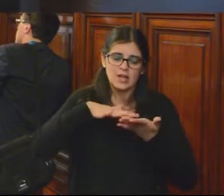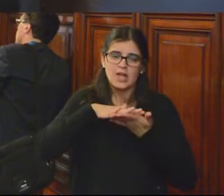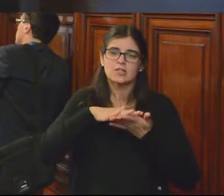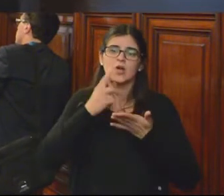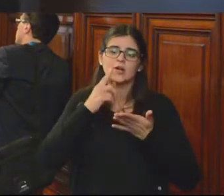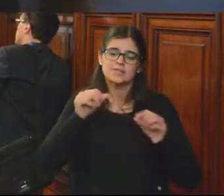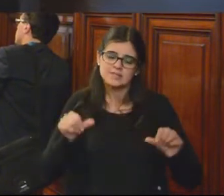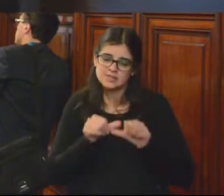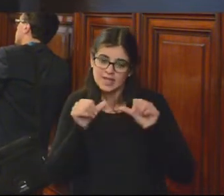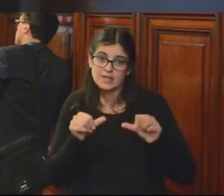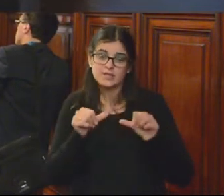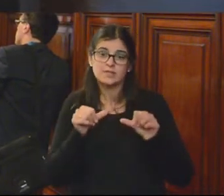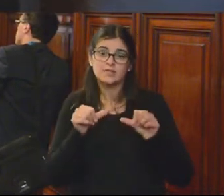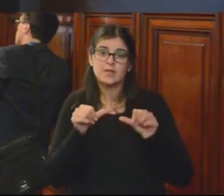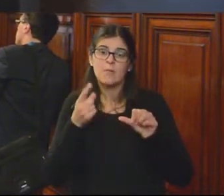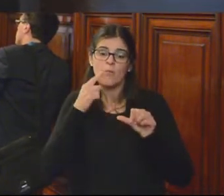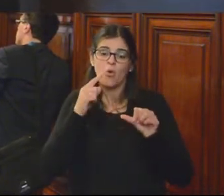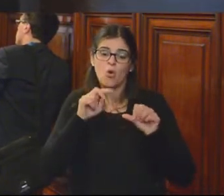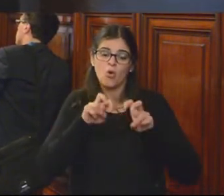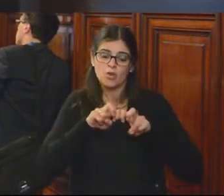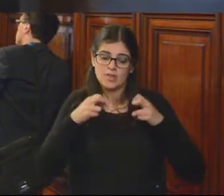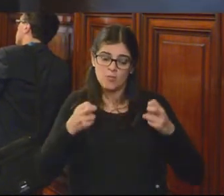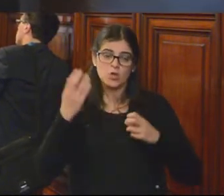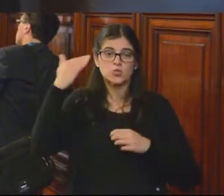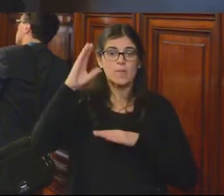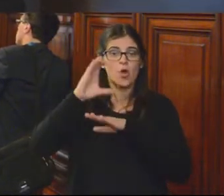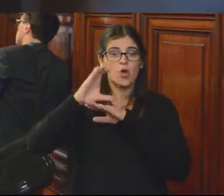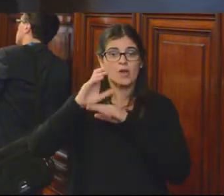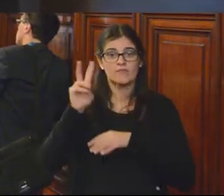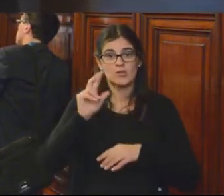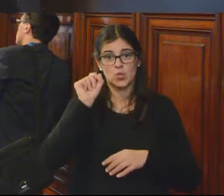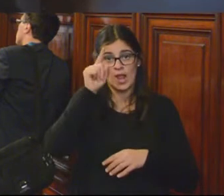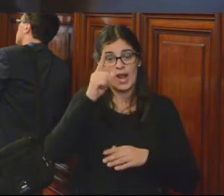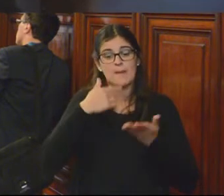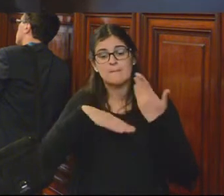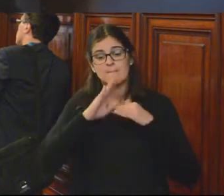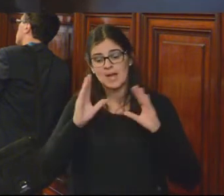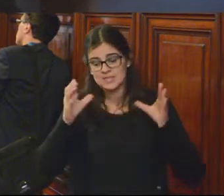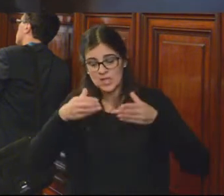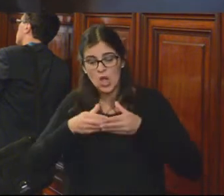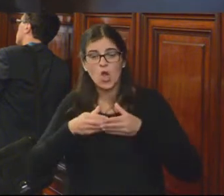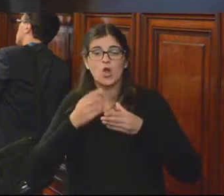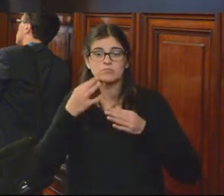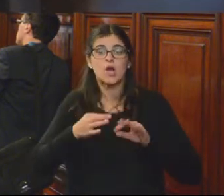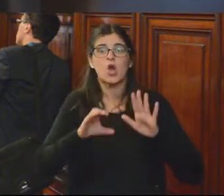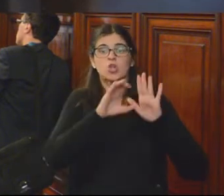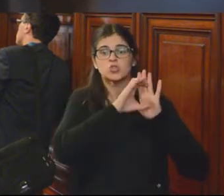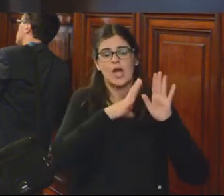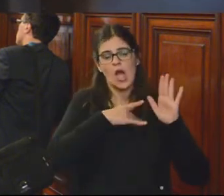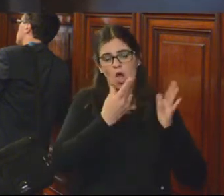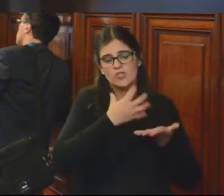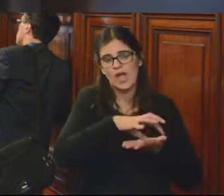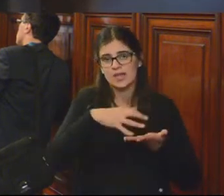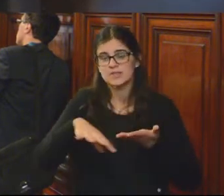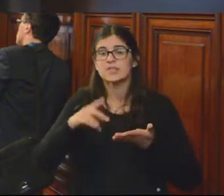producida por el Tribunal Supremo de Justicia de Venezuela, básicamente la Sala Constitucional, pero también otras salas,